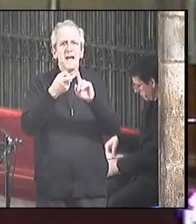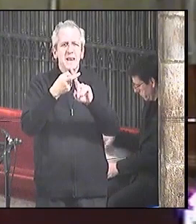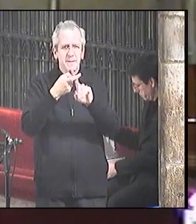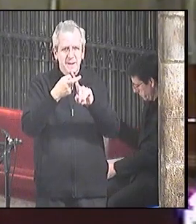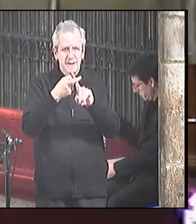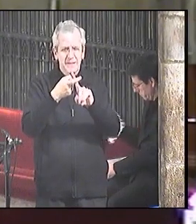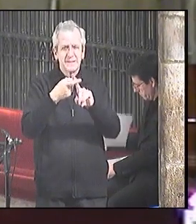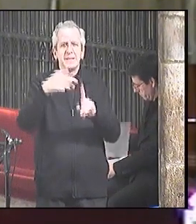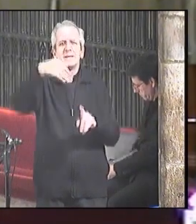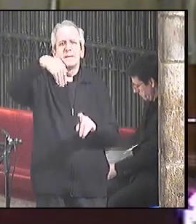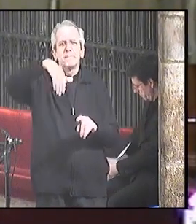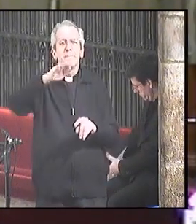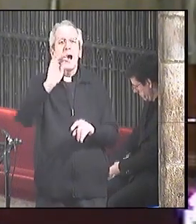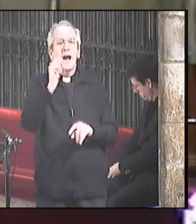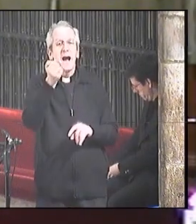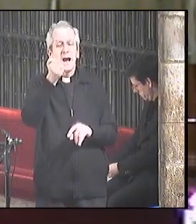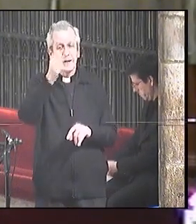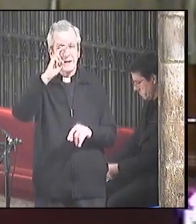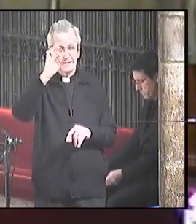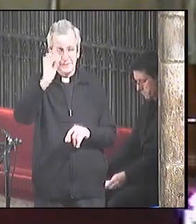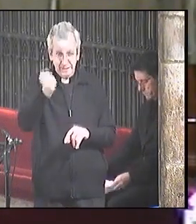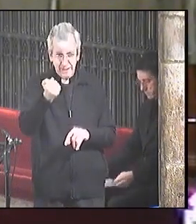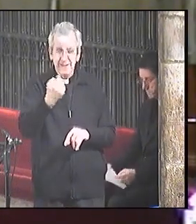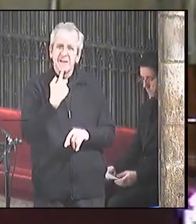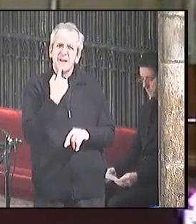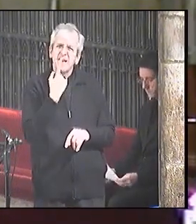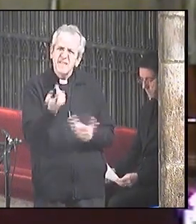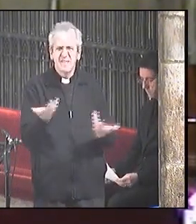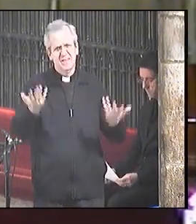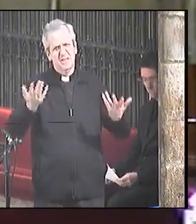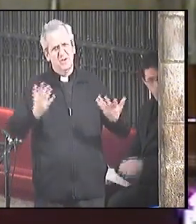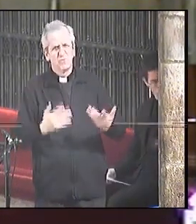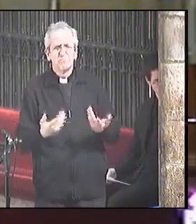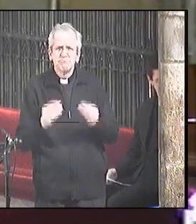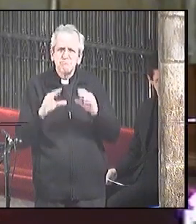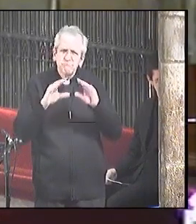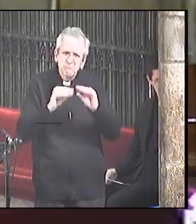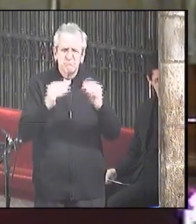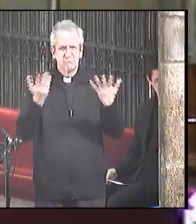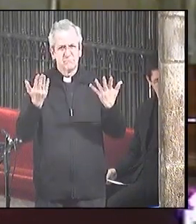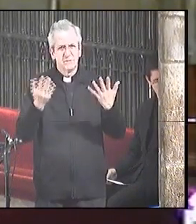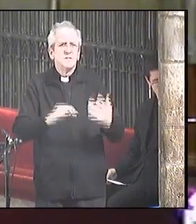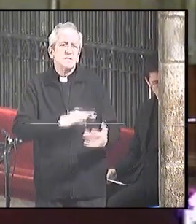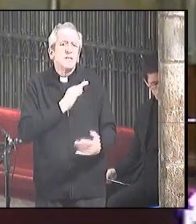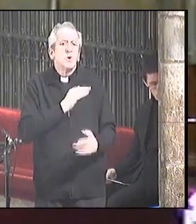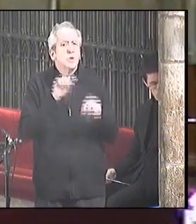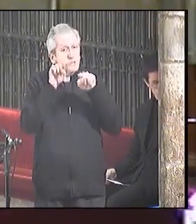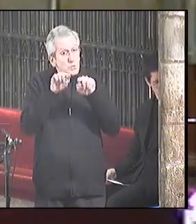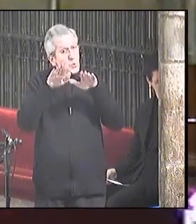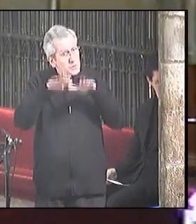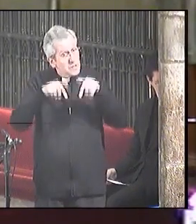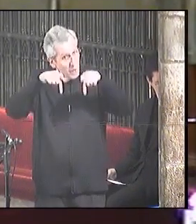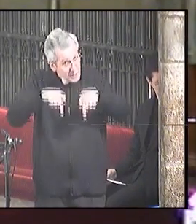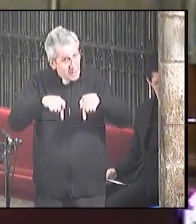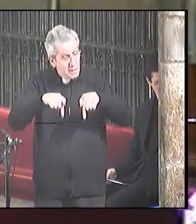Marta, que le da en tono de reproche cariñoso, pero un reproche a Jesús. Señor, si